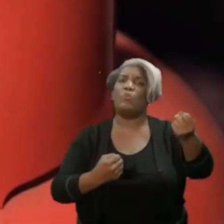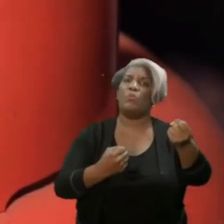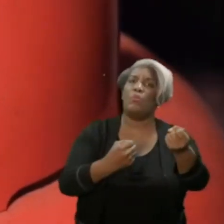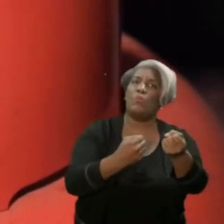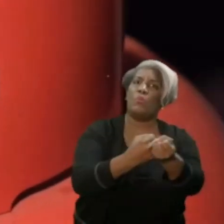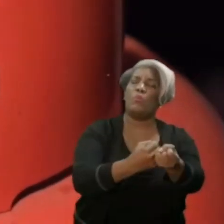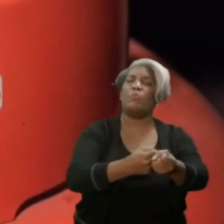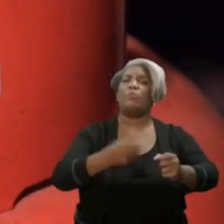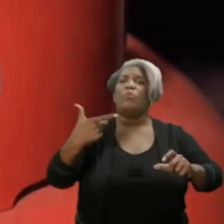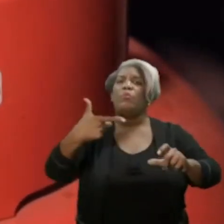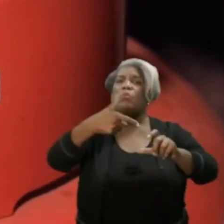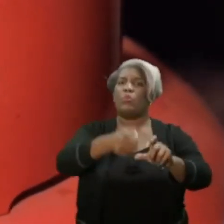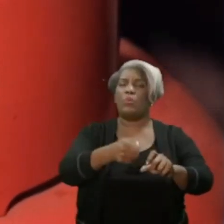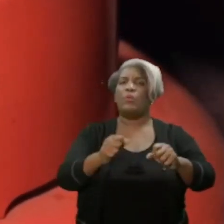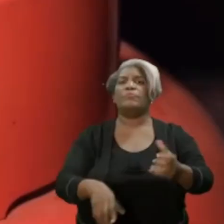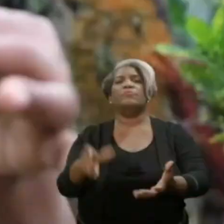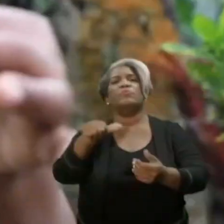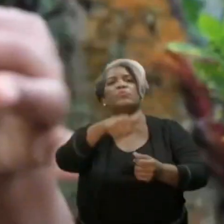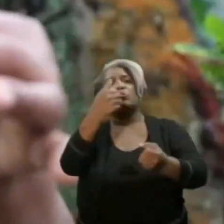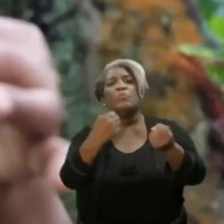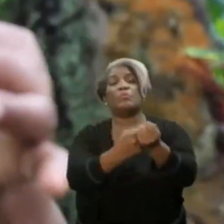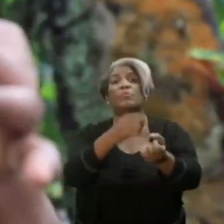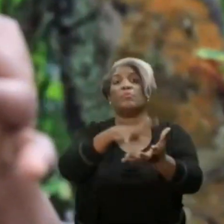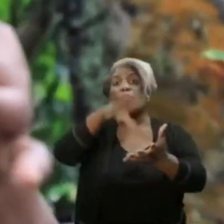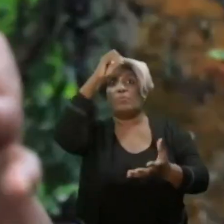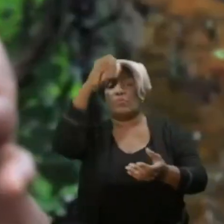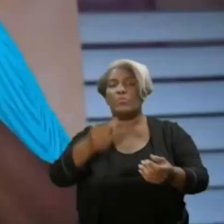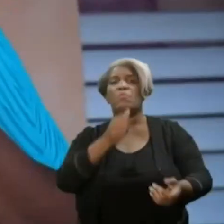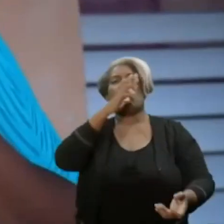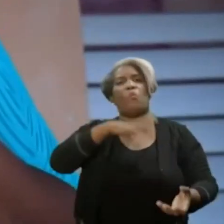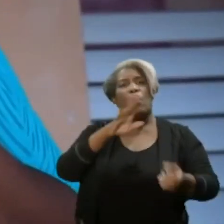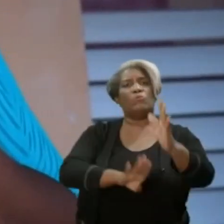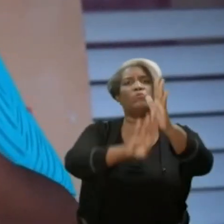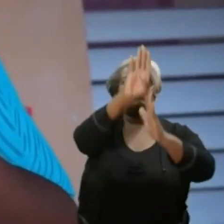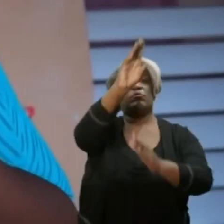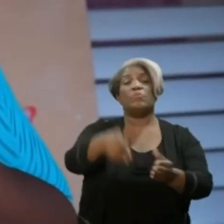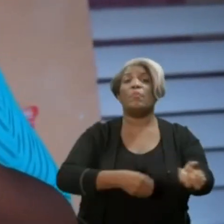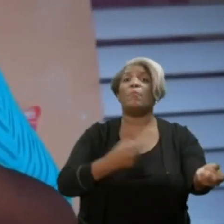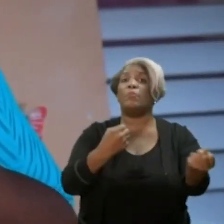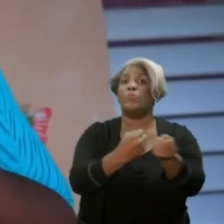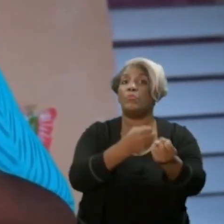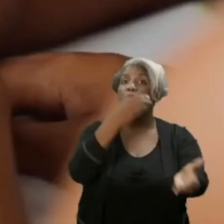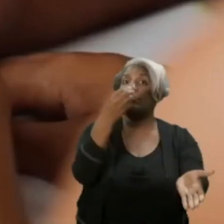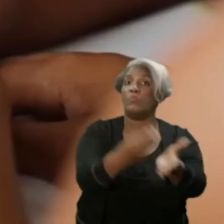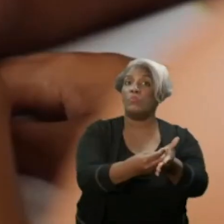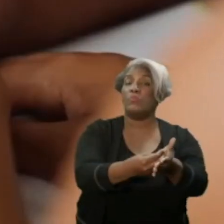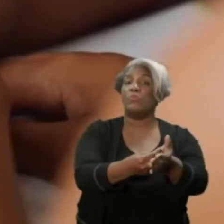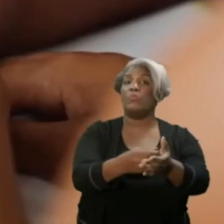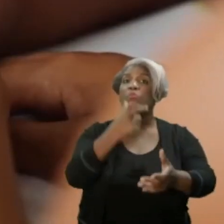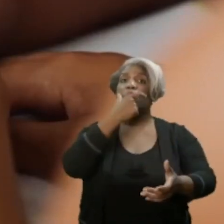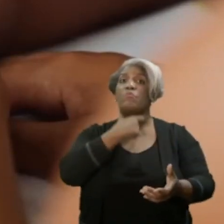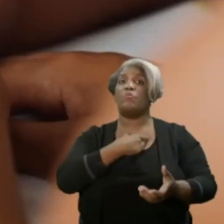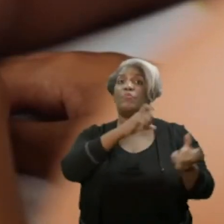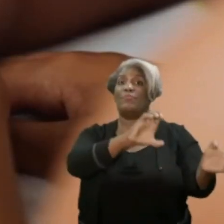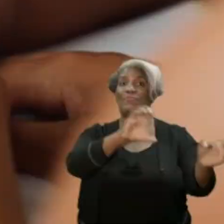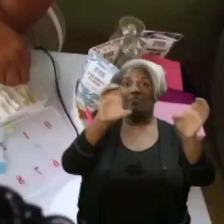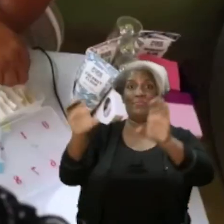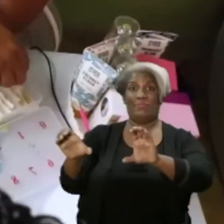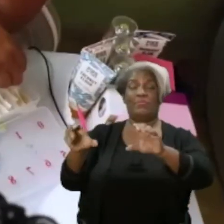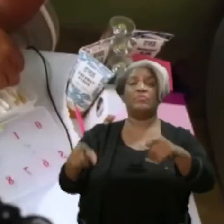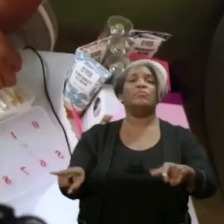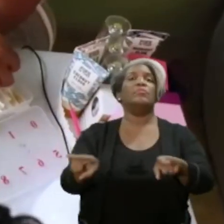Luz, Aprende, Avanza, Supérate Mujer, el bono de emergencia o el bono navideño, y la